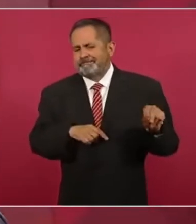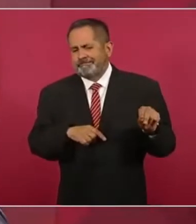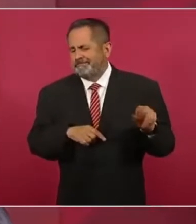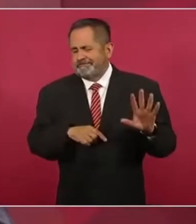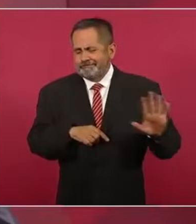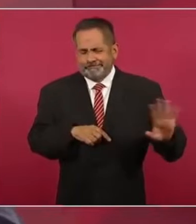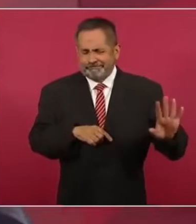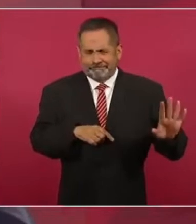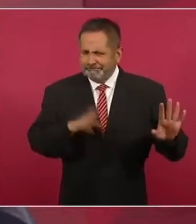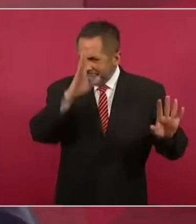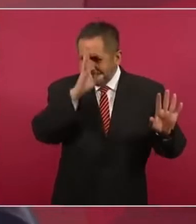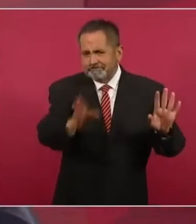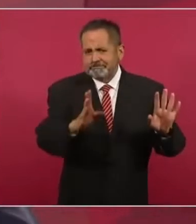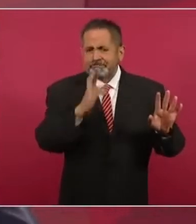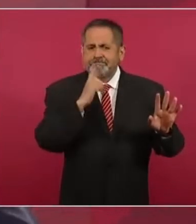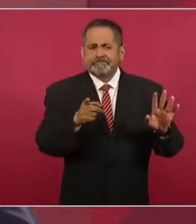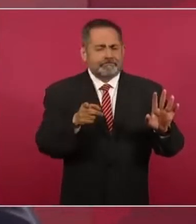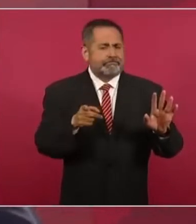gubernamental.